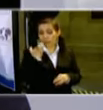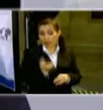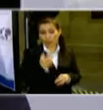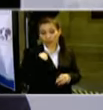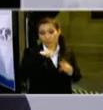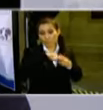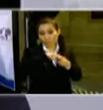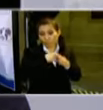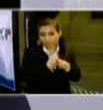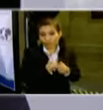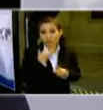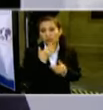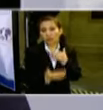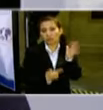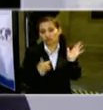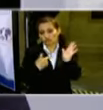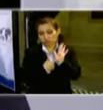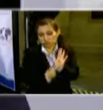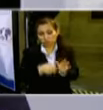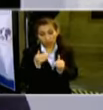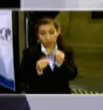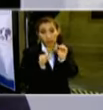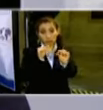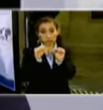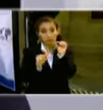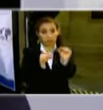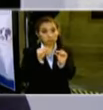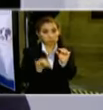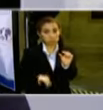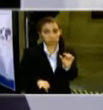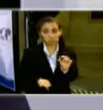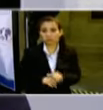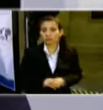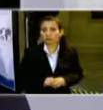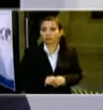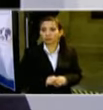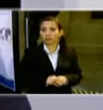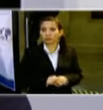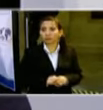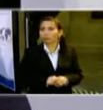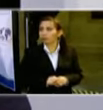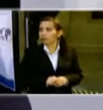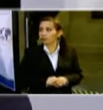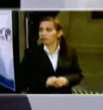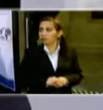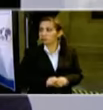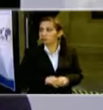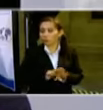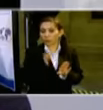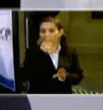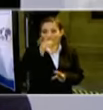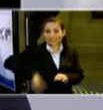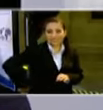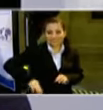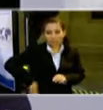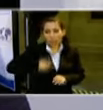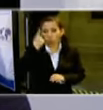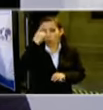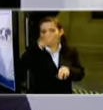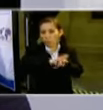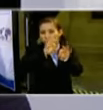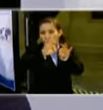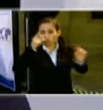empezaron a presentarse de manera muy interesante. Bueno, como se ha mencionado, una de las